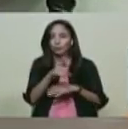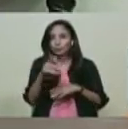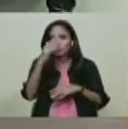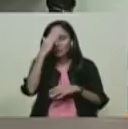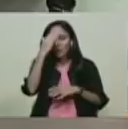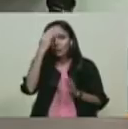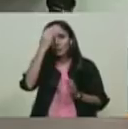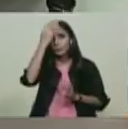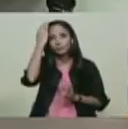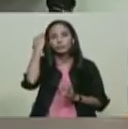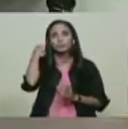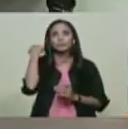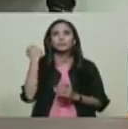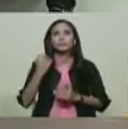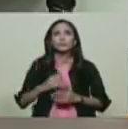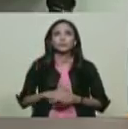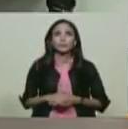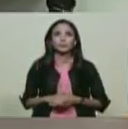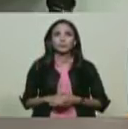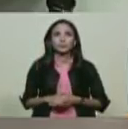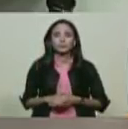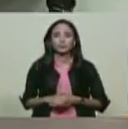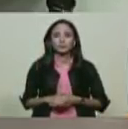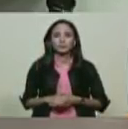ustedes que